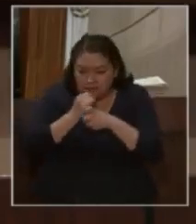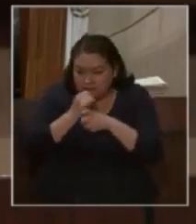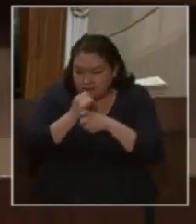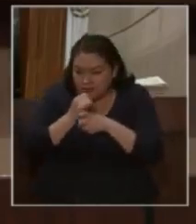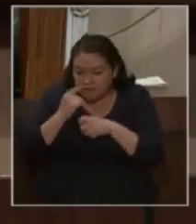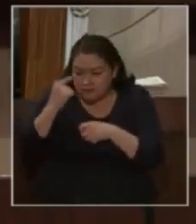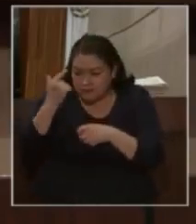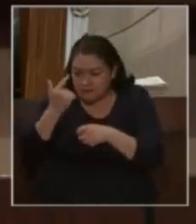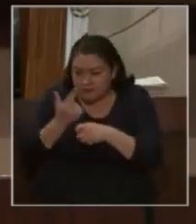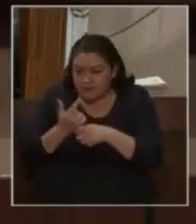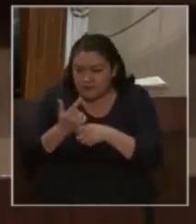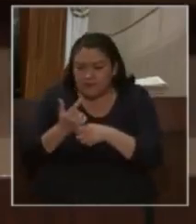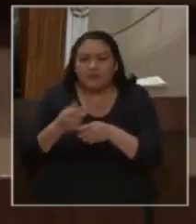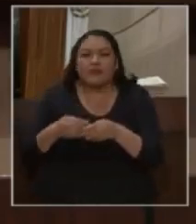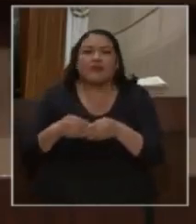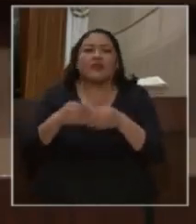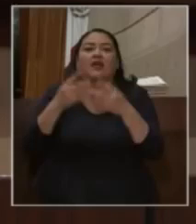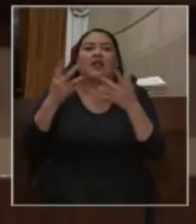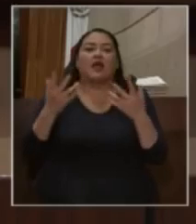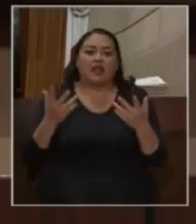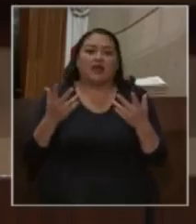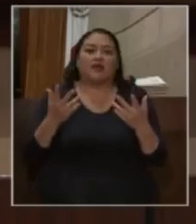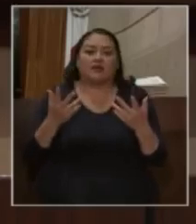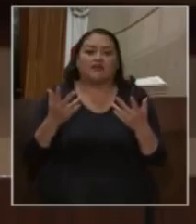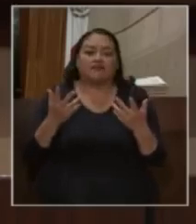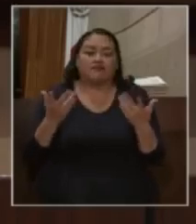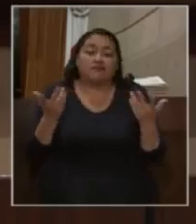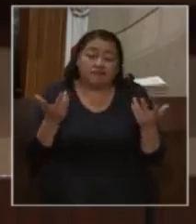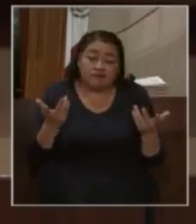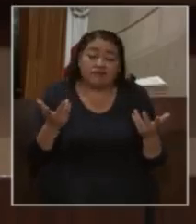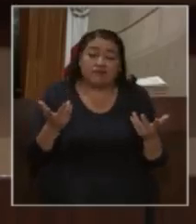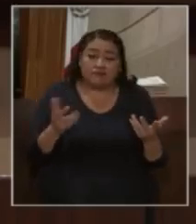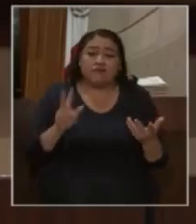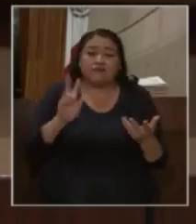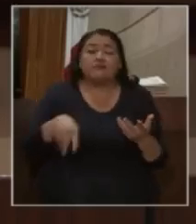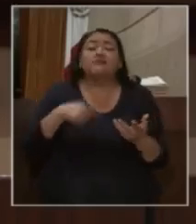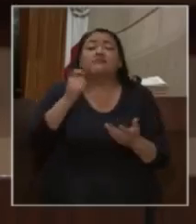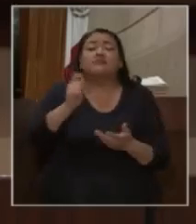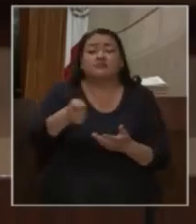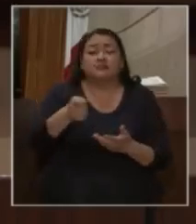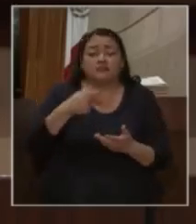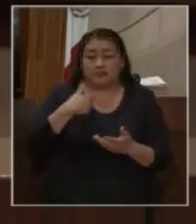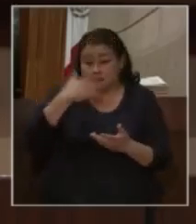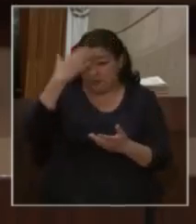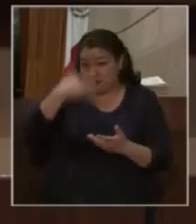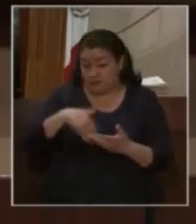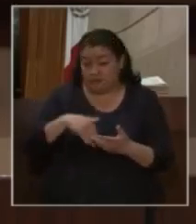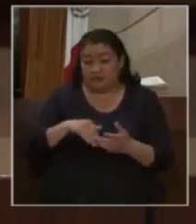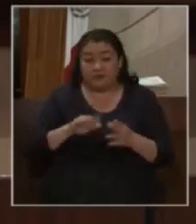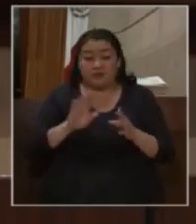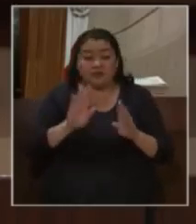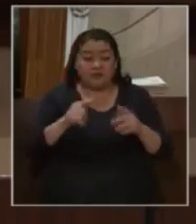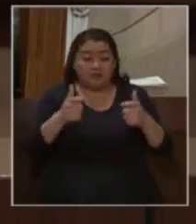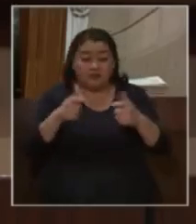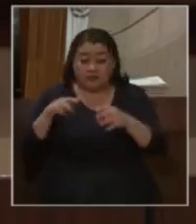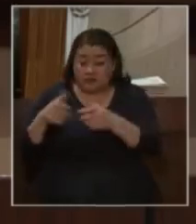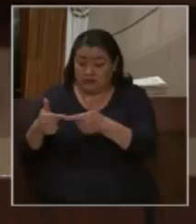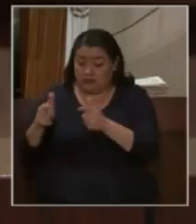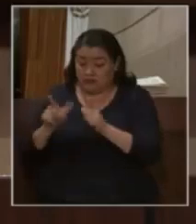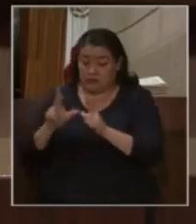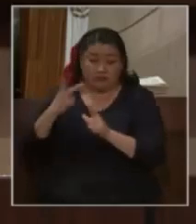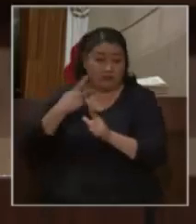conclusión precisa, que es, además precisa y categórica, que es que el vínculo entre el